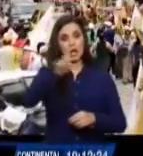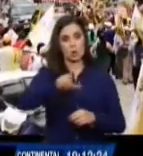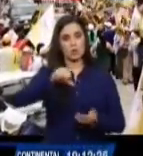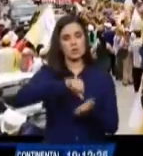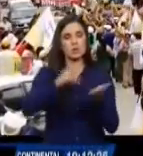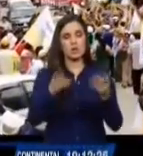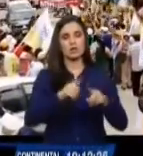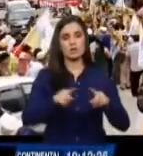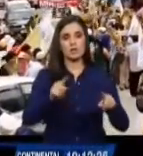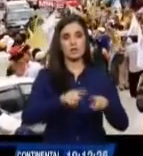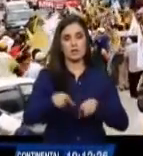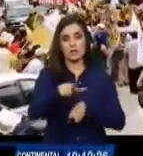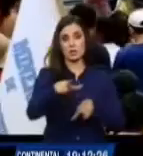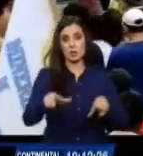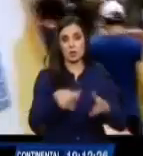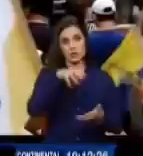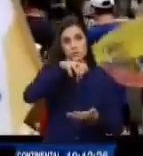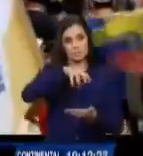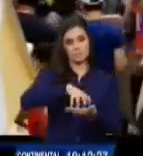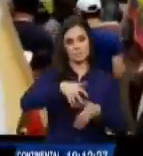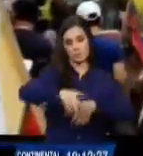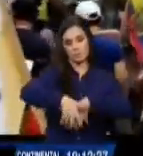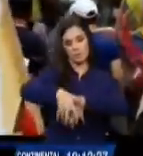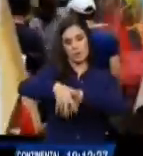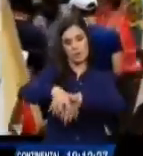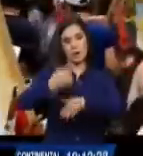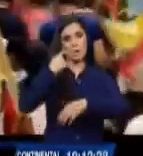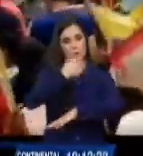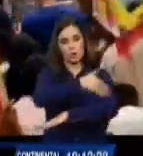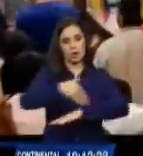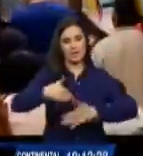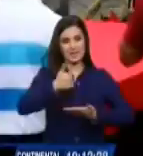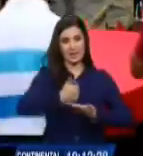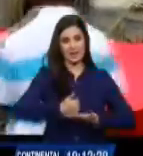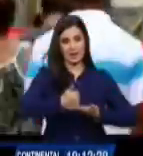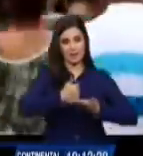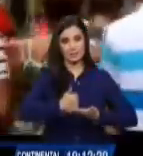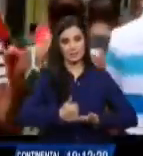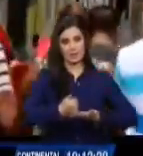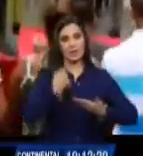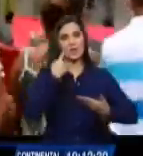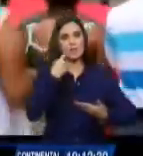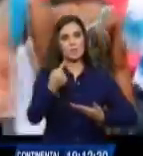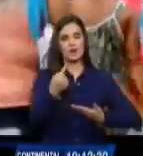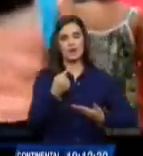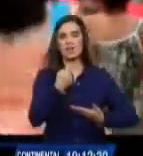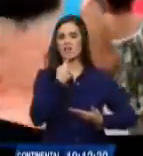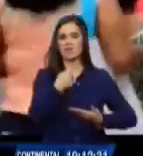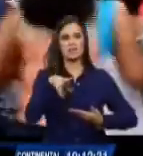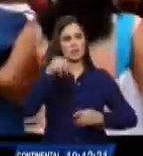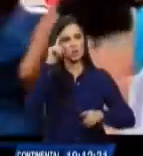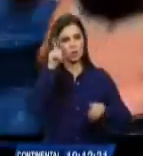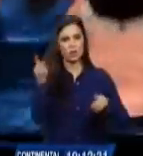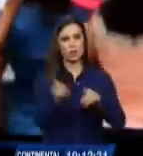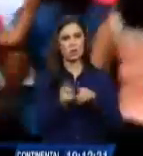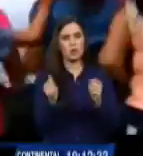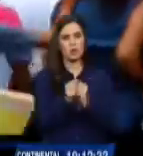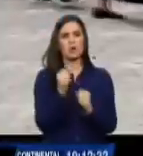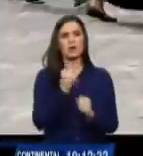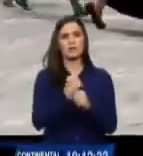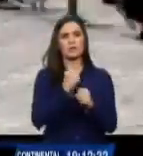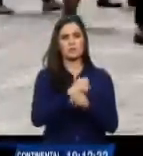ciudadanos de distintos puntos de Zamora Chinchipe marcharon por las calles de la capital provincial para expresar su descontento por la gestión del